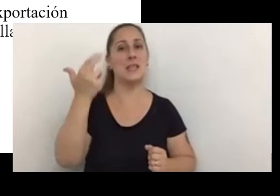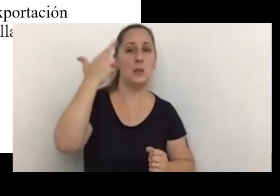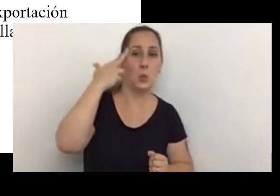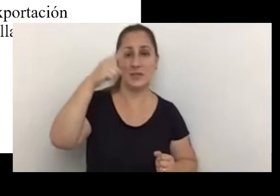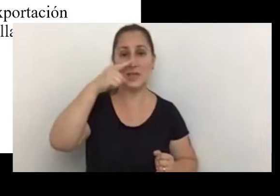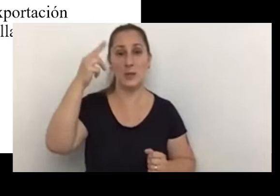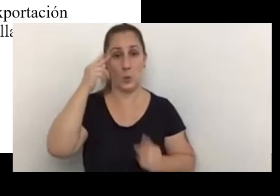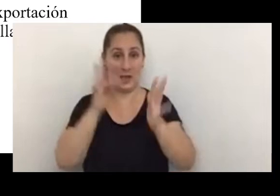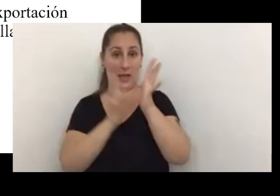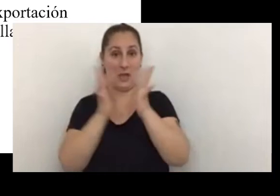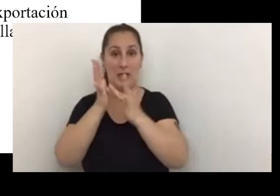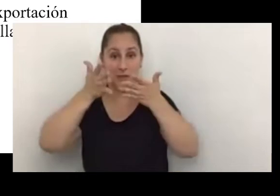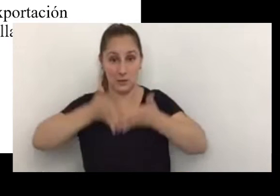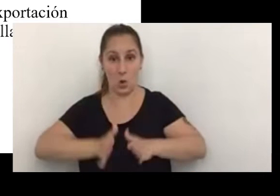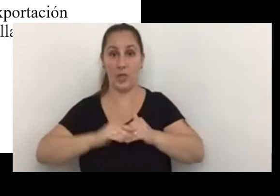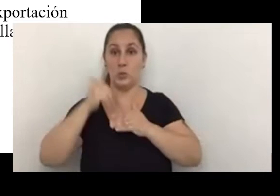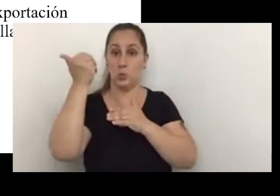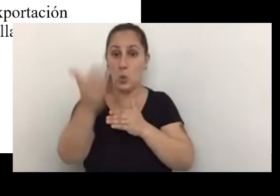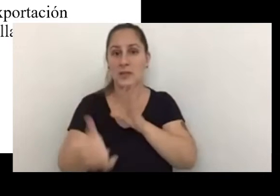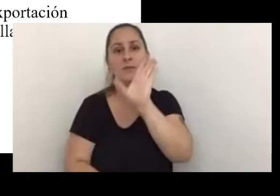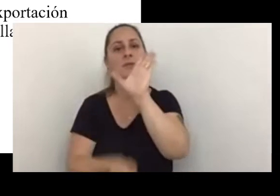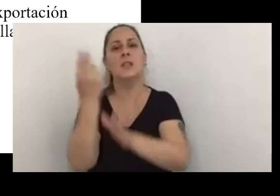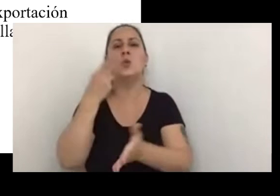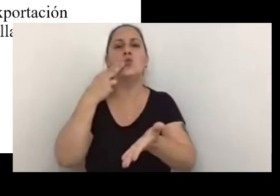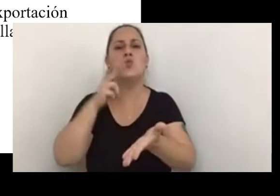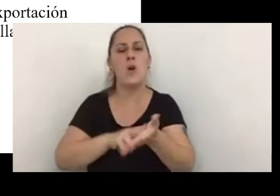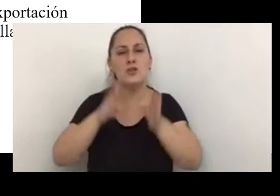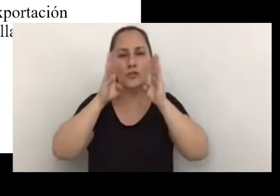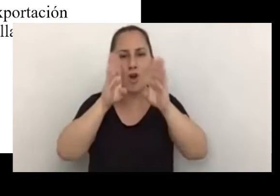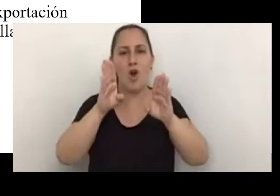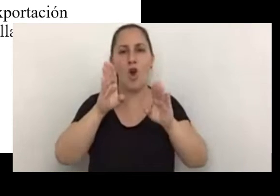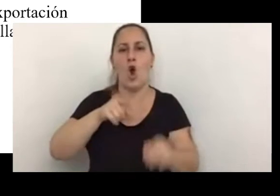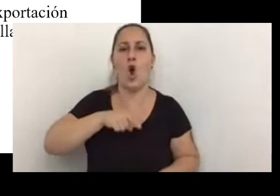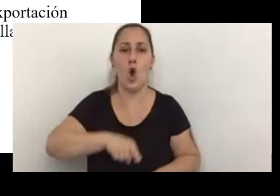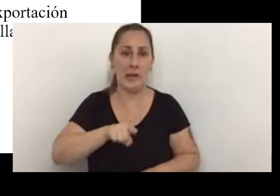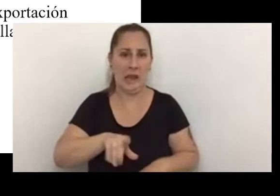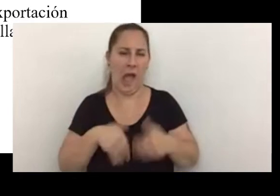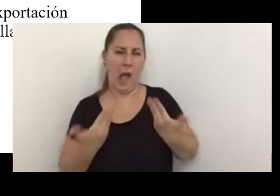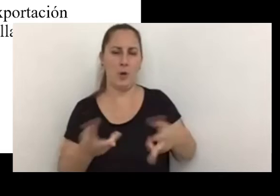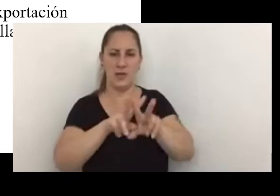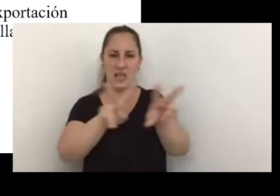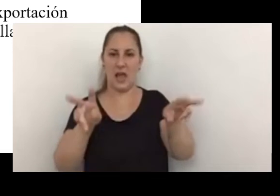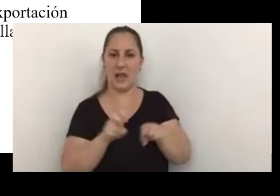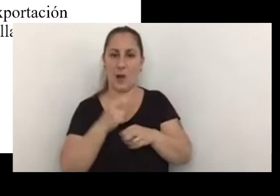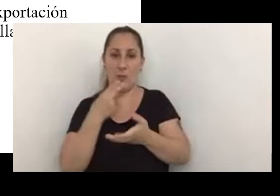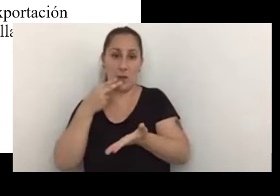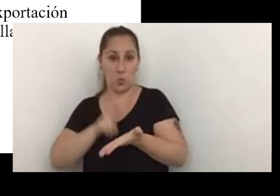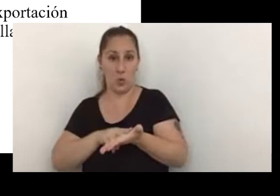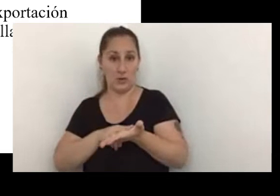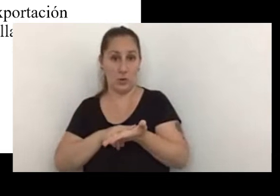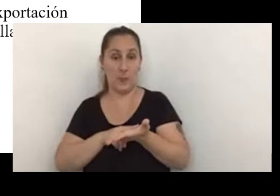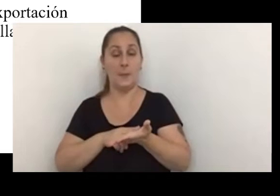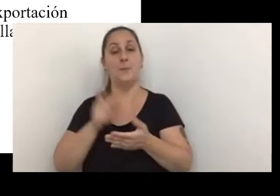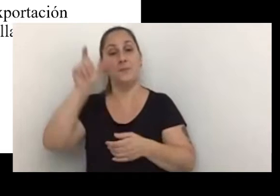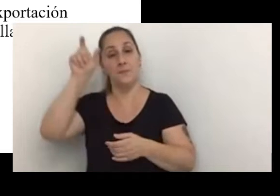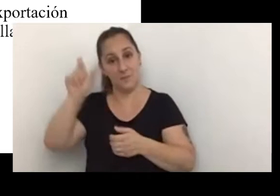Cristo, creó este impuesto sobre la orina que podía aprovechar para recaudar impuestos, y donde el historiador